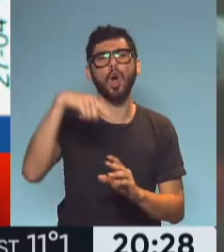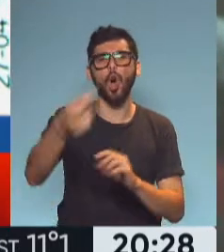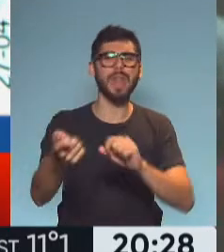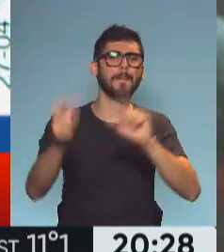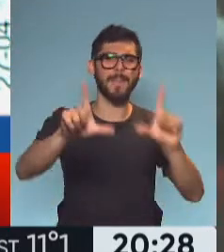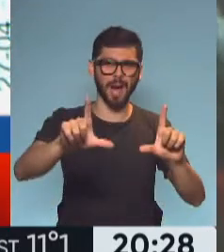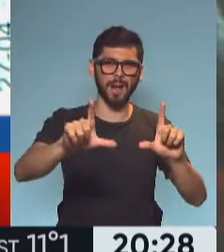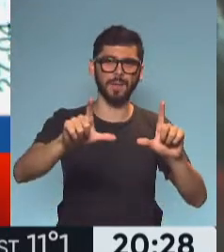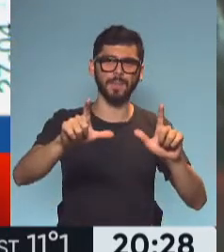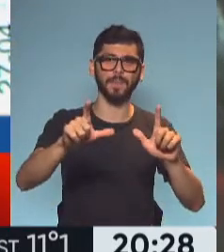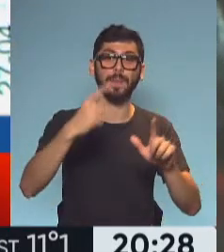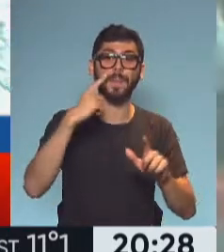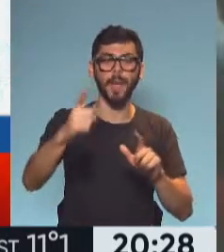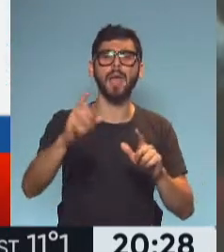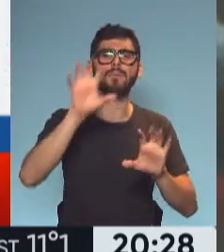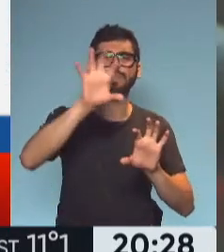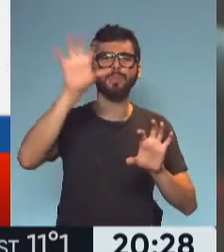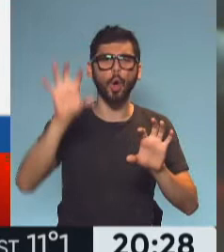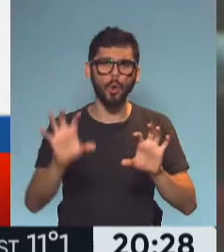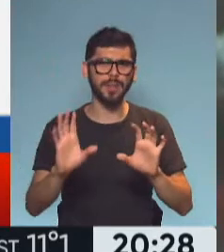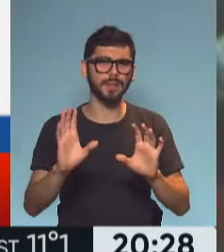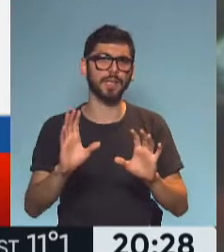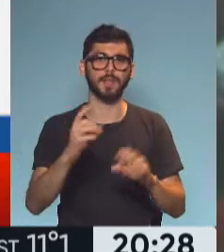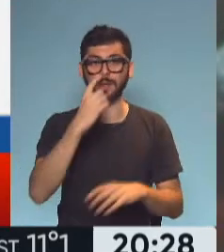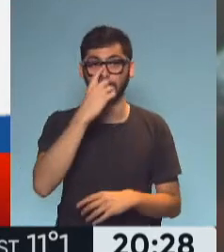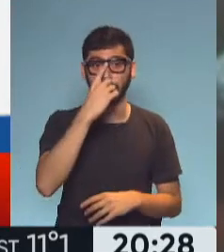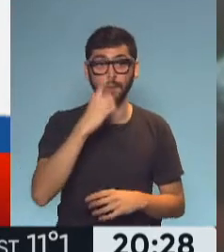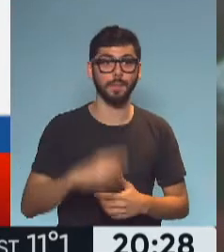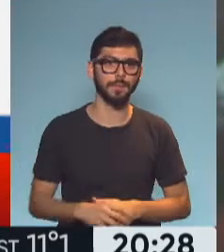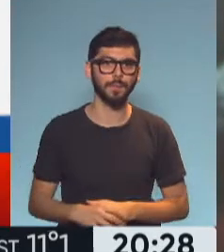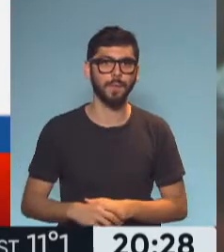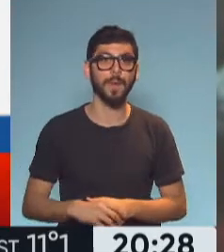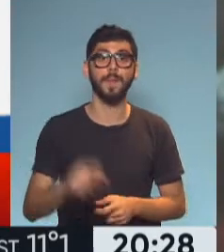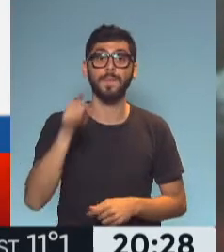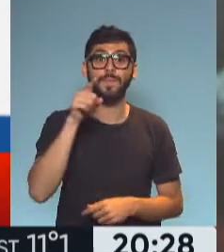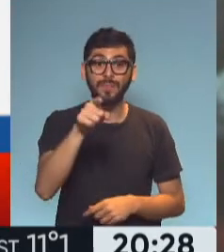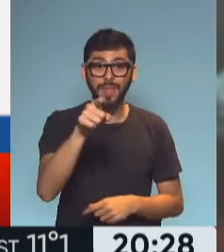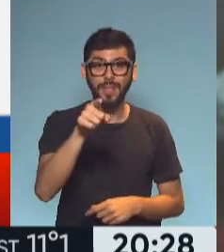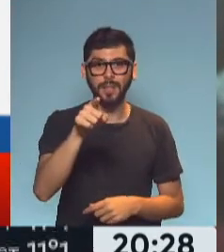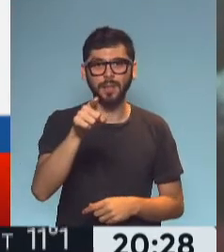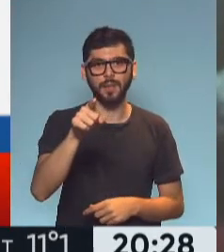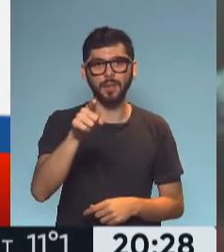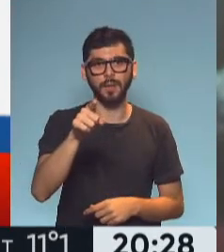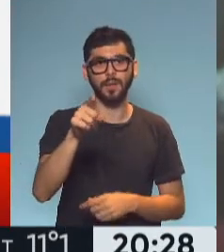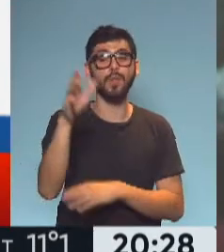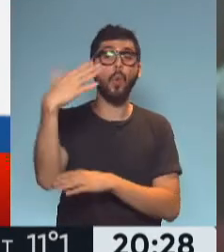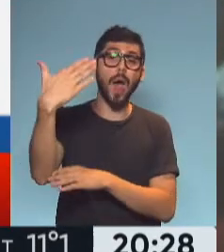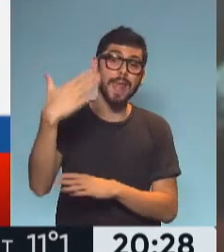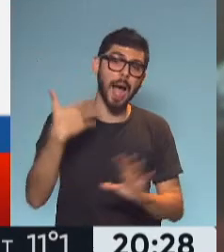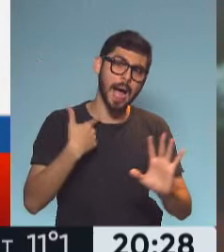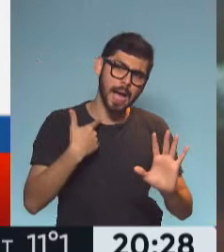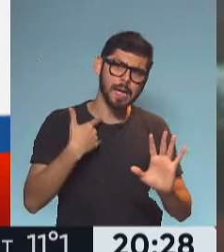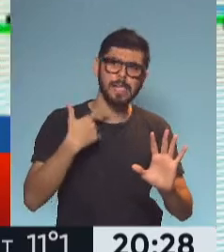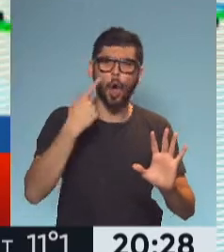para que usted la pueda ver donde dividimos provincia. Y acá tenemos, fíjese, estos son, no me haga reconocerle a cada una las banderitas porque